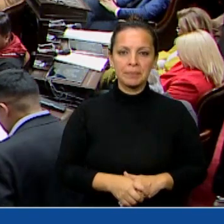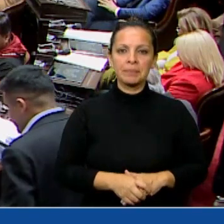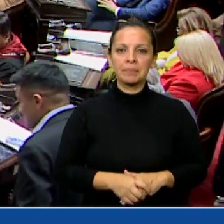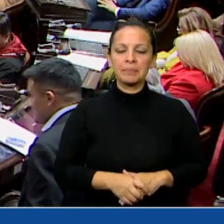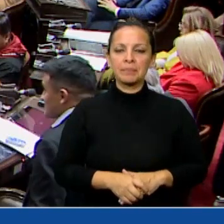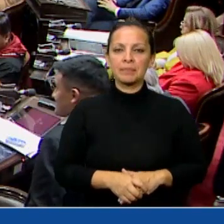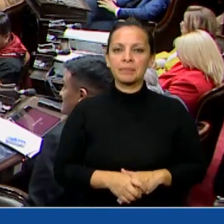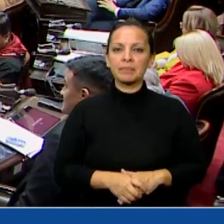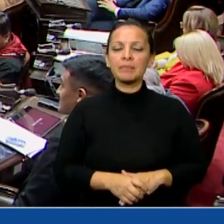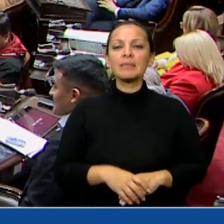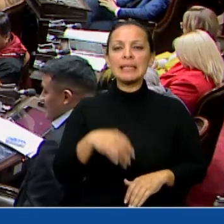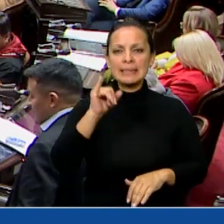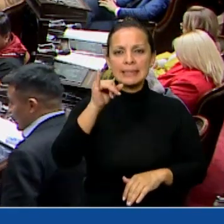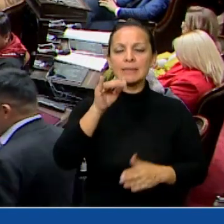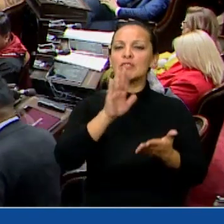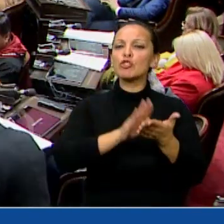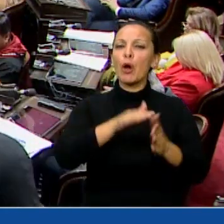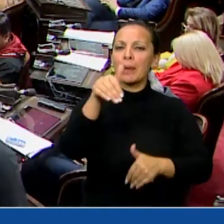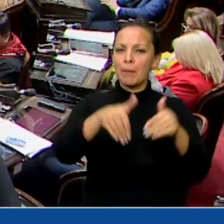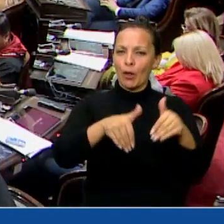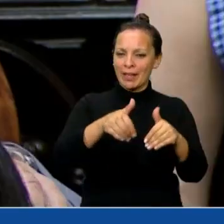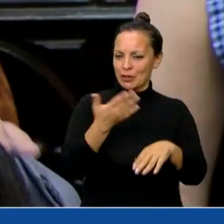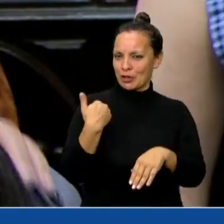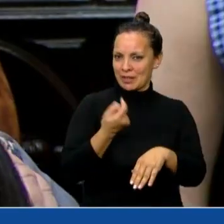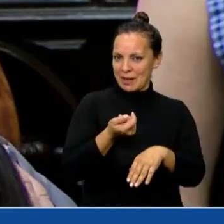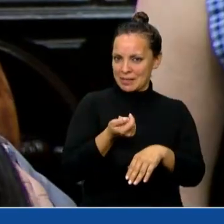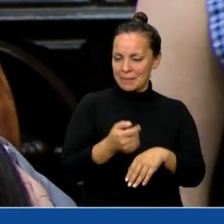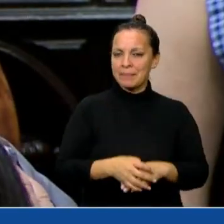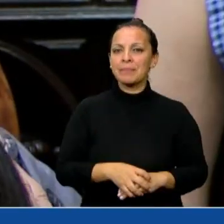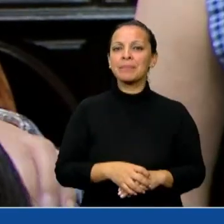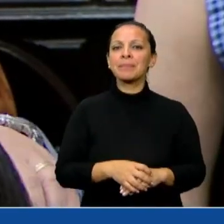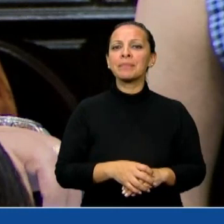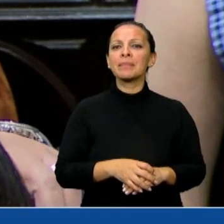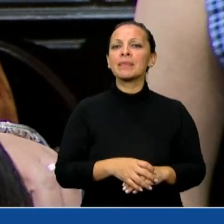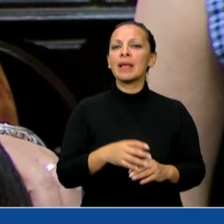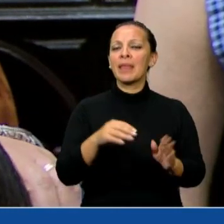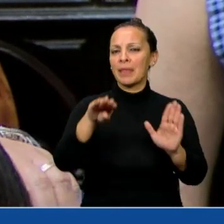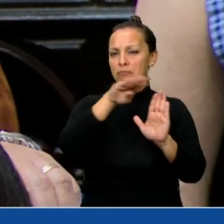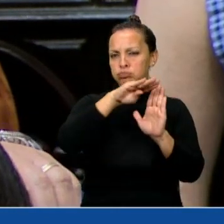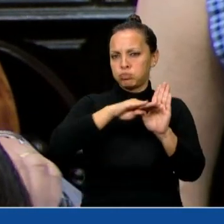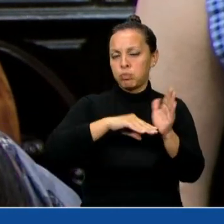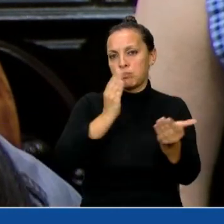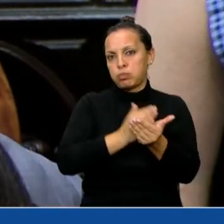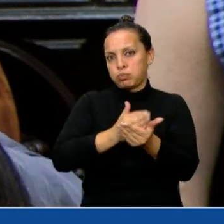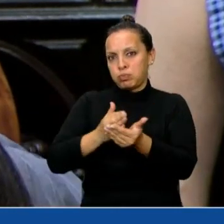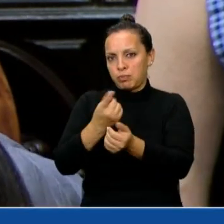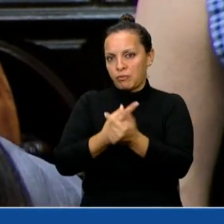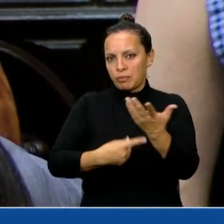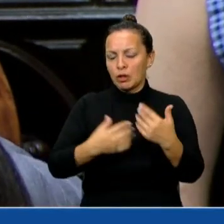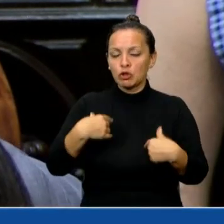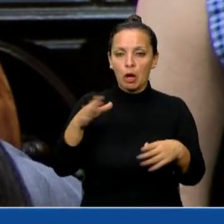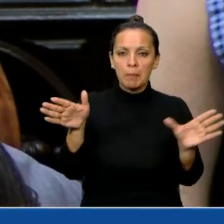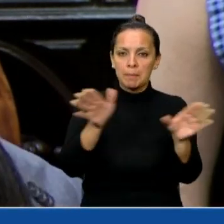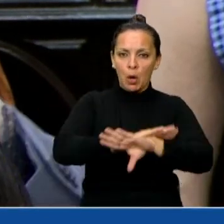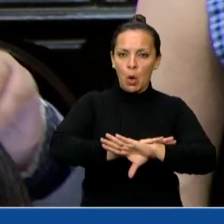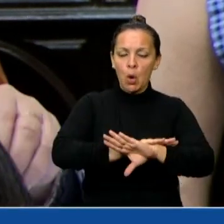Sí, Presidenta, es respecto a la votación que se produjo recién sobre el paquete de despachos. Consigné por error mi